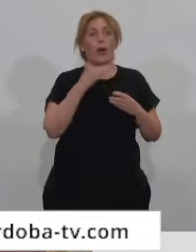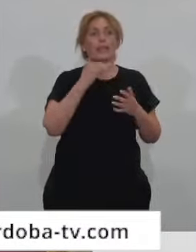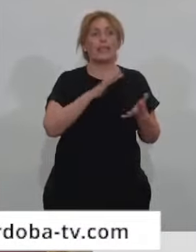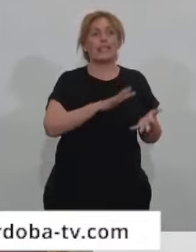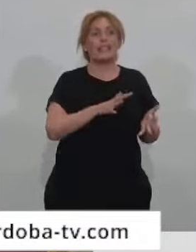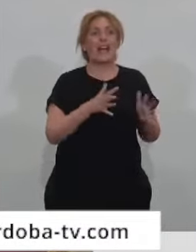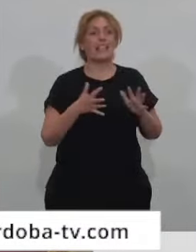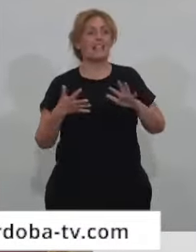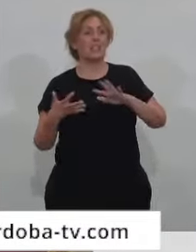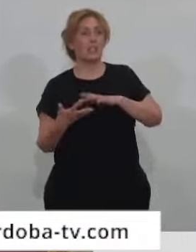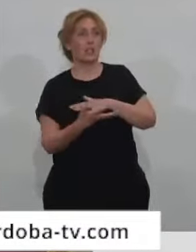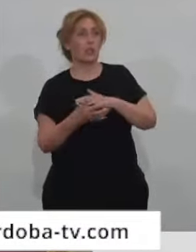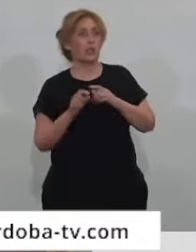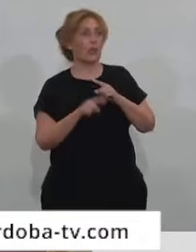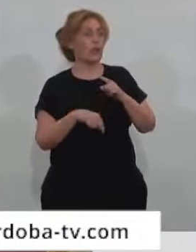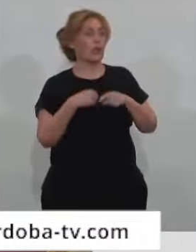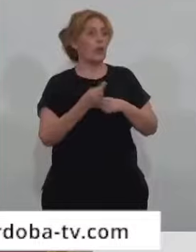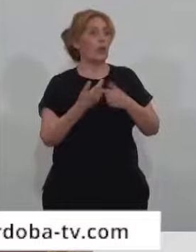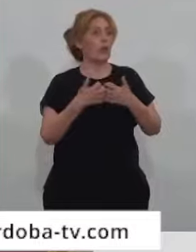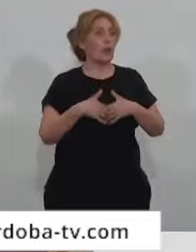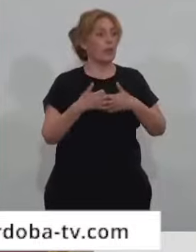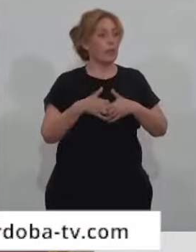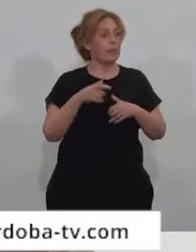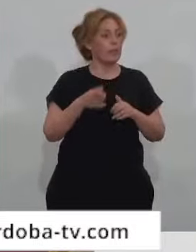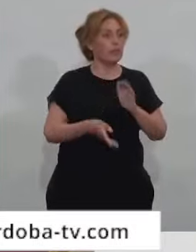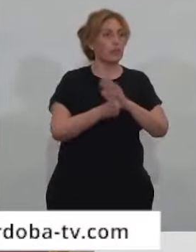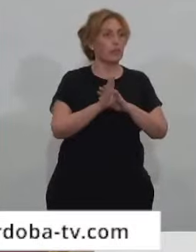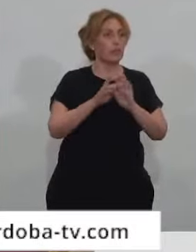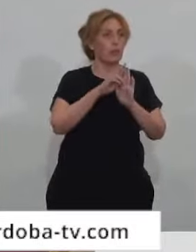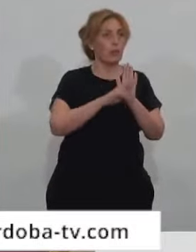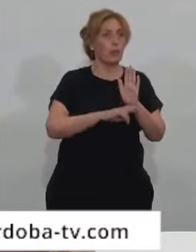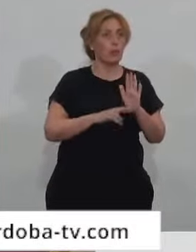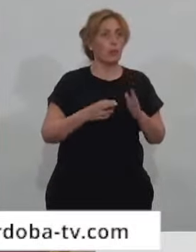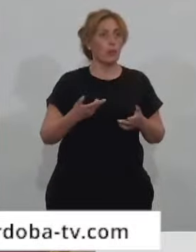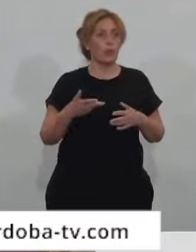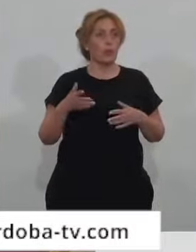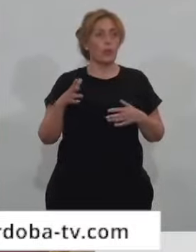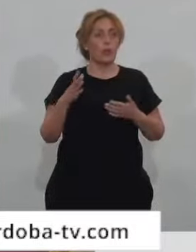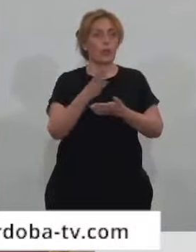que recogiendo un poco todo lo que tenemos sobre la mesa y